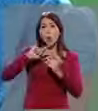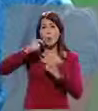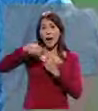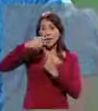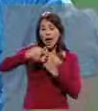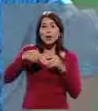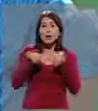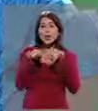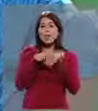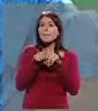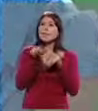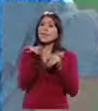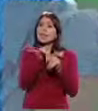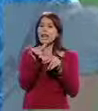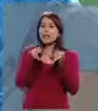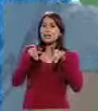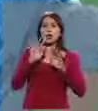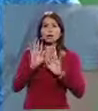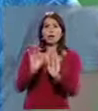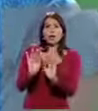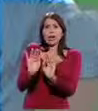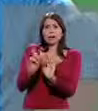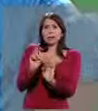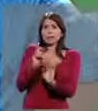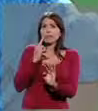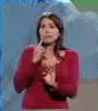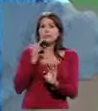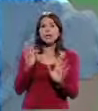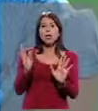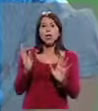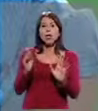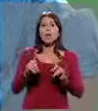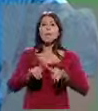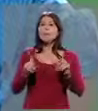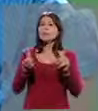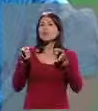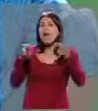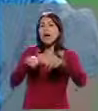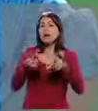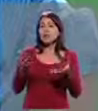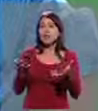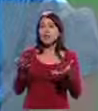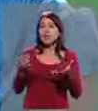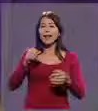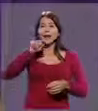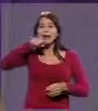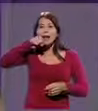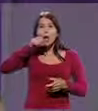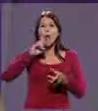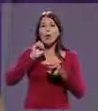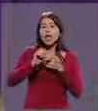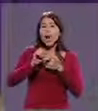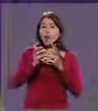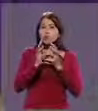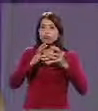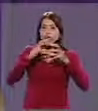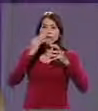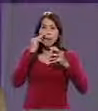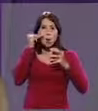este lo lo tienen ahí como un poco satanizado verdad y eh En el caso de la zanahoria la